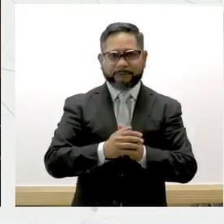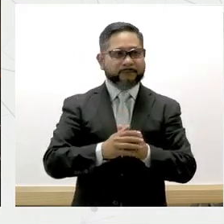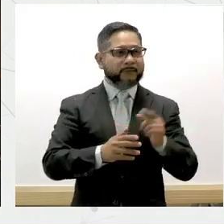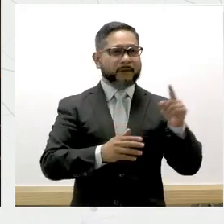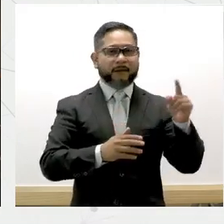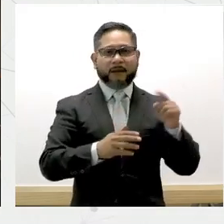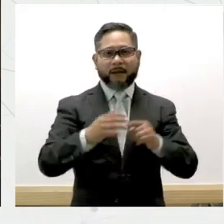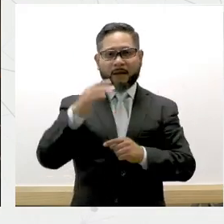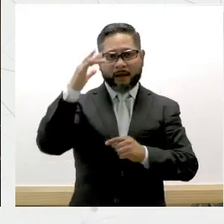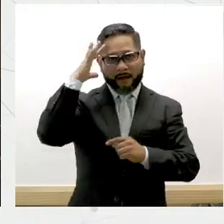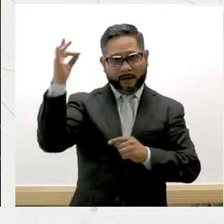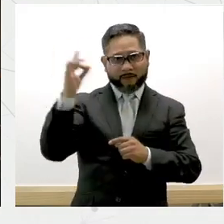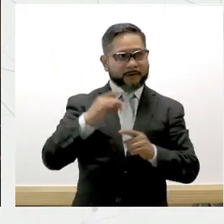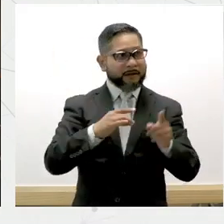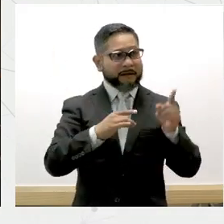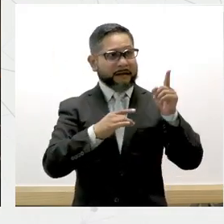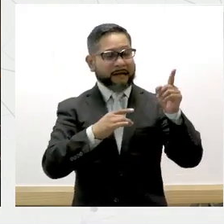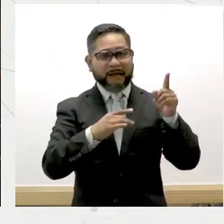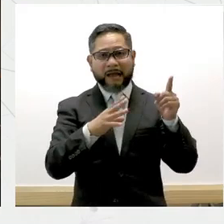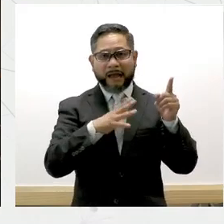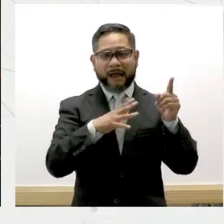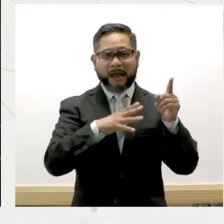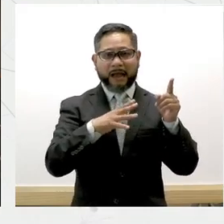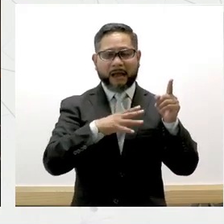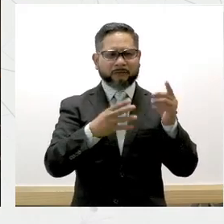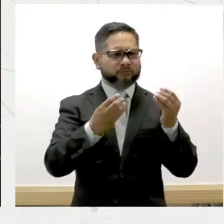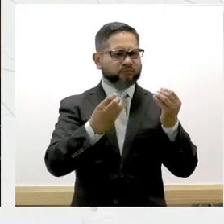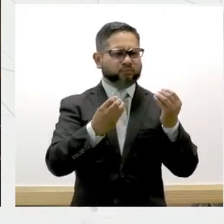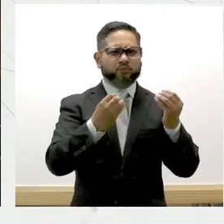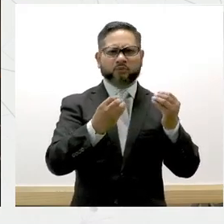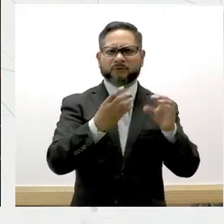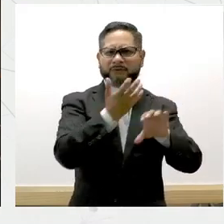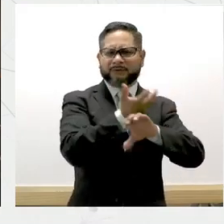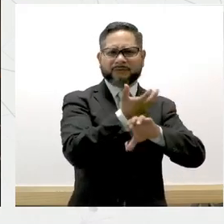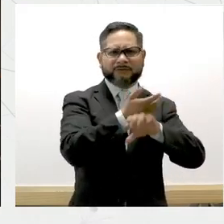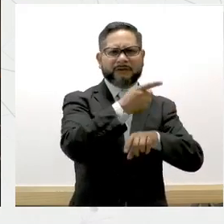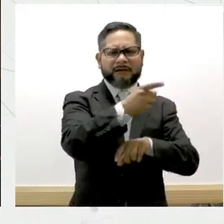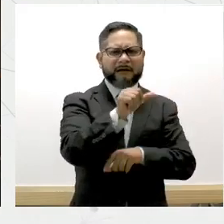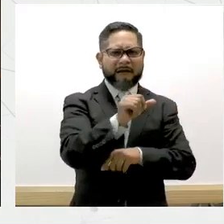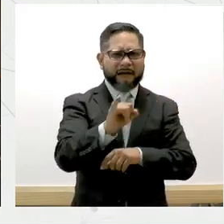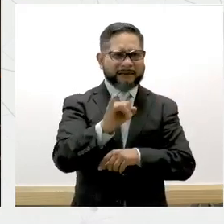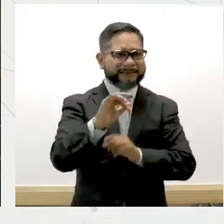va a aprobar también su propia regulación de inteligencia artificial.